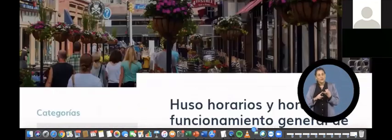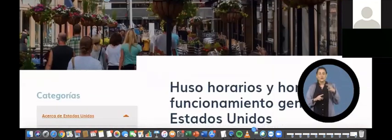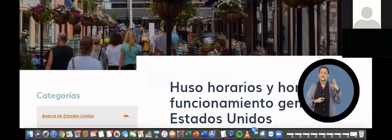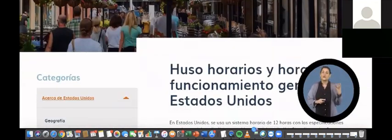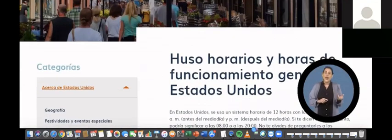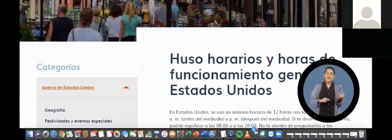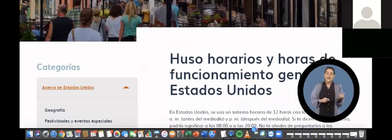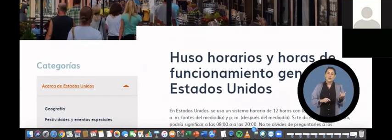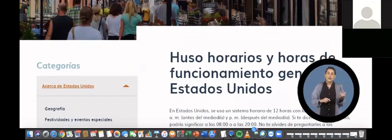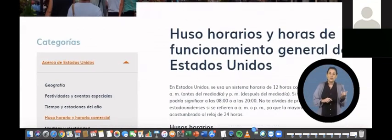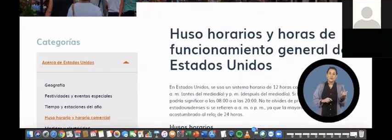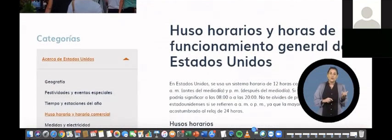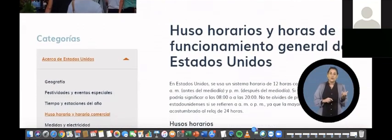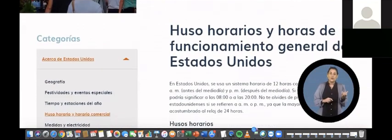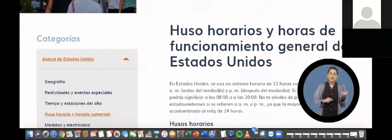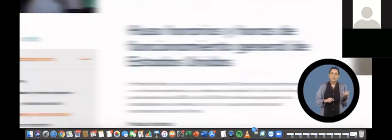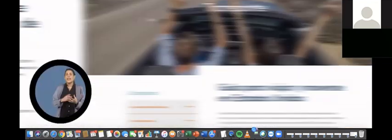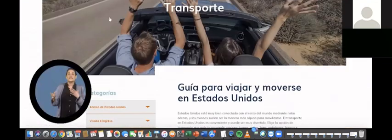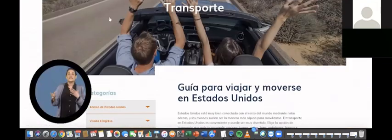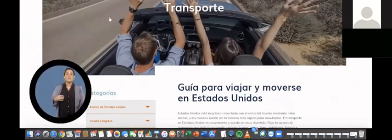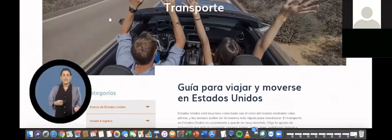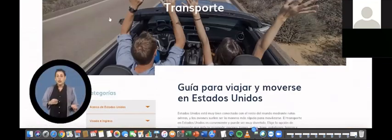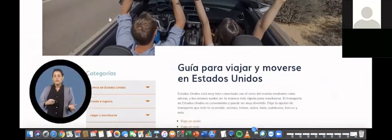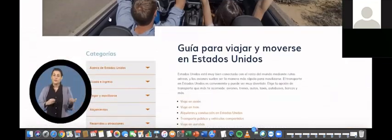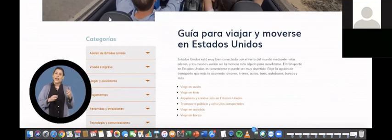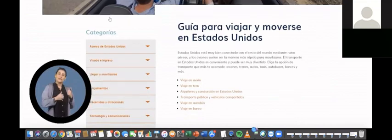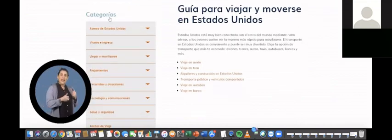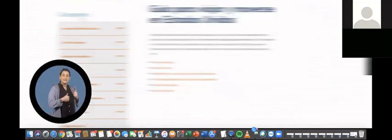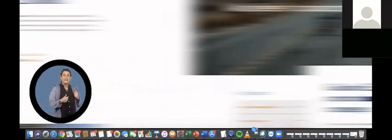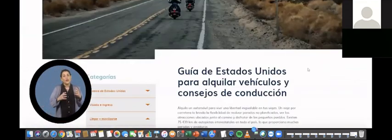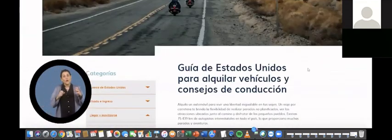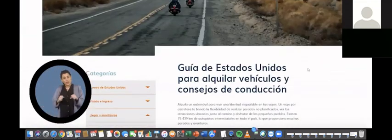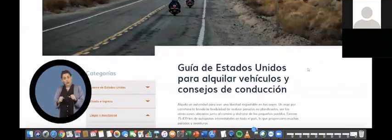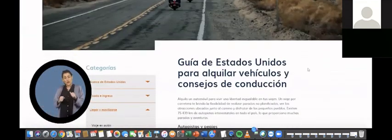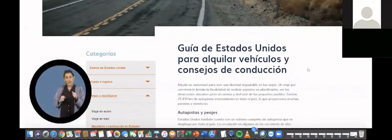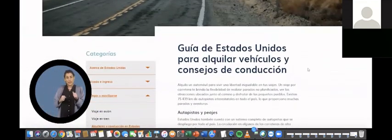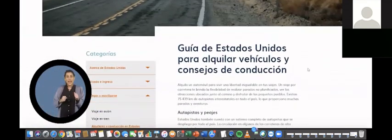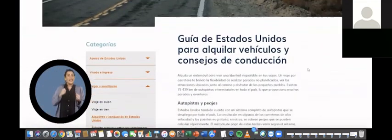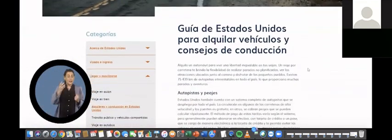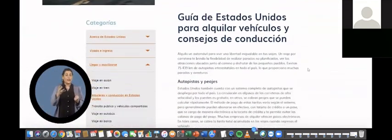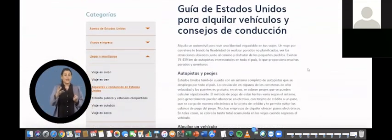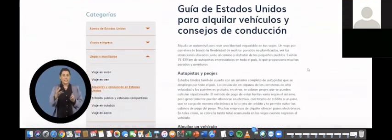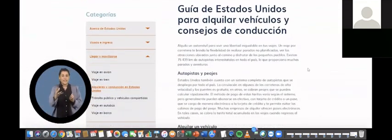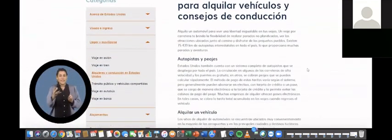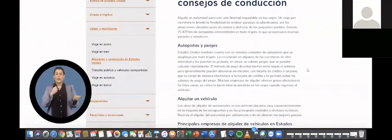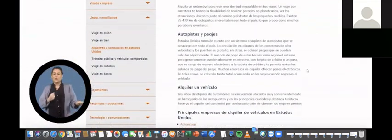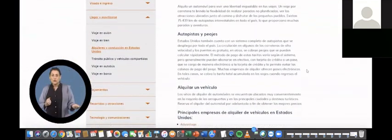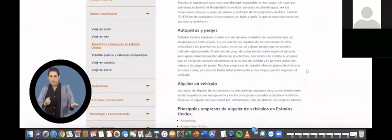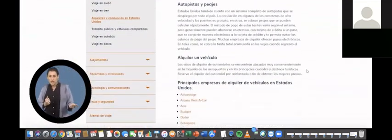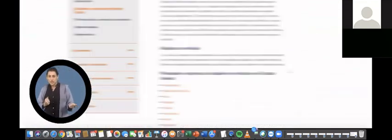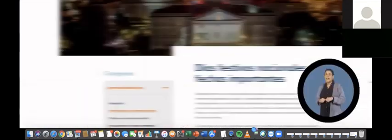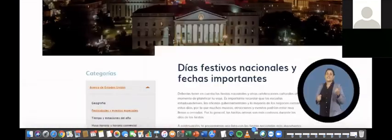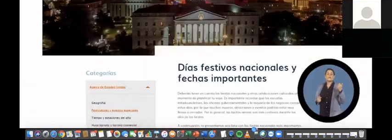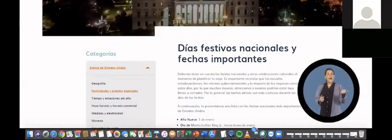la transportación, puedes viajar en tren, cómo rentar un coche, el tema de las licencias para conducir, las